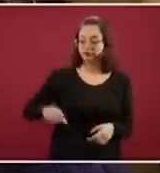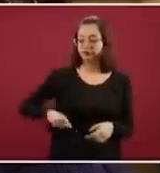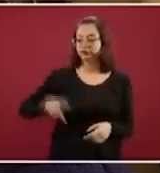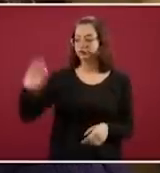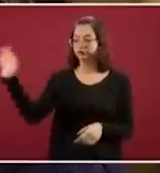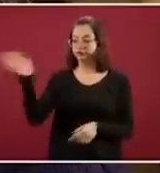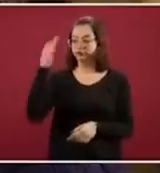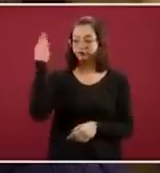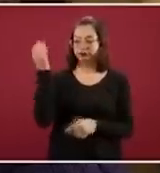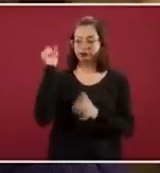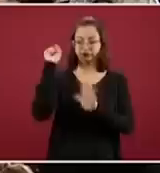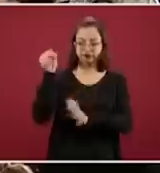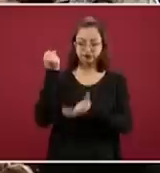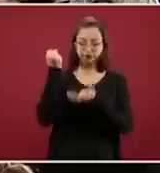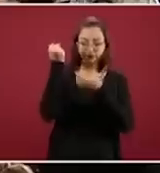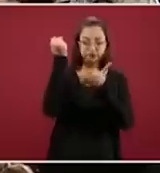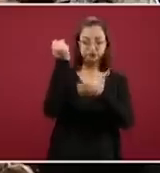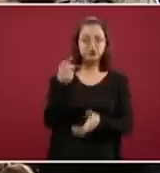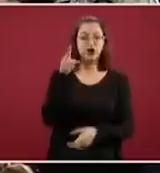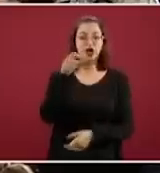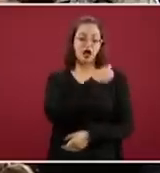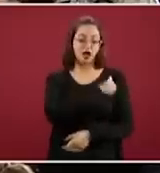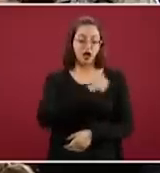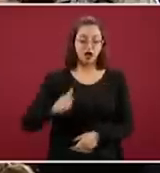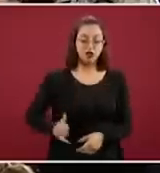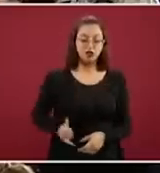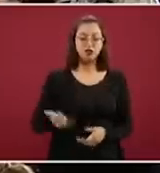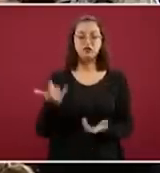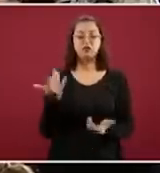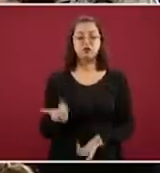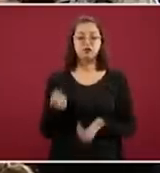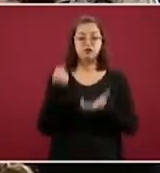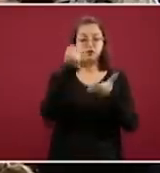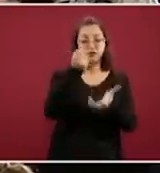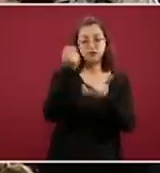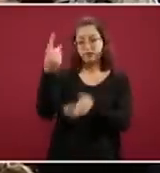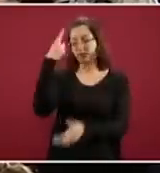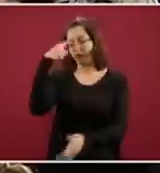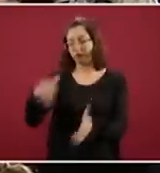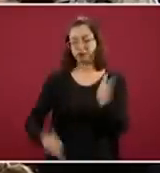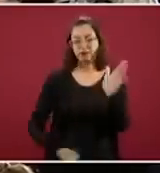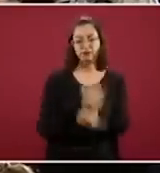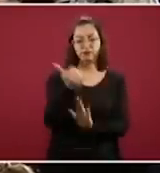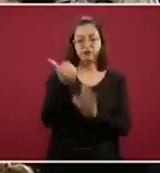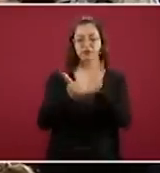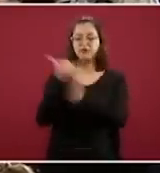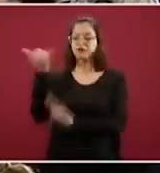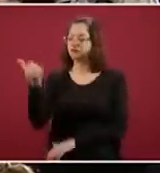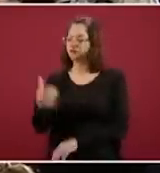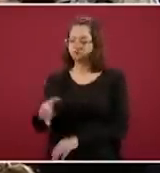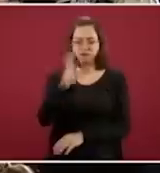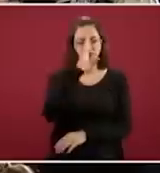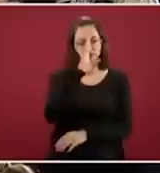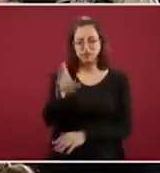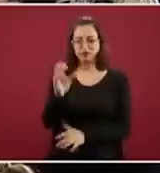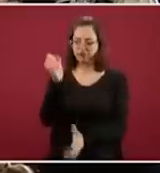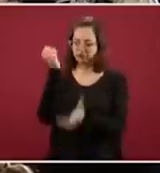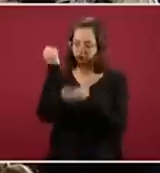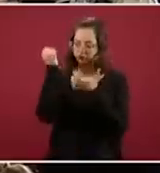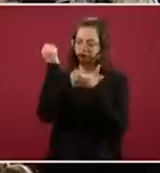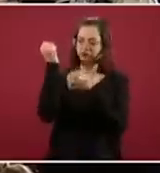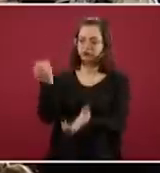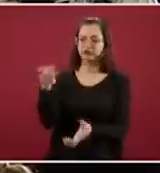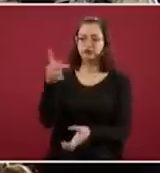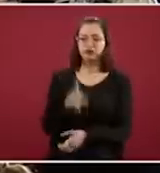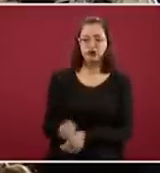federal a los ayuntamientos, la obra pública, sea entregado directamente